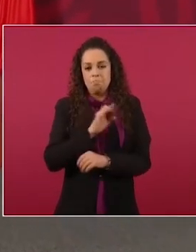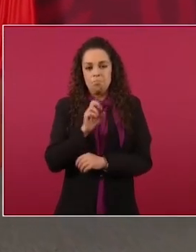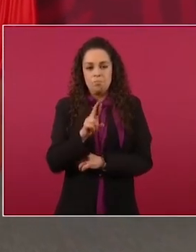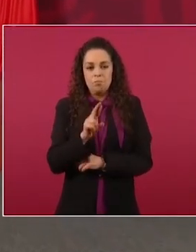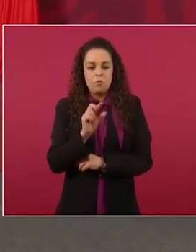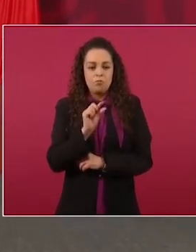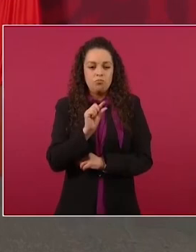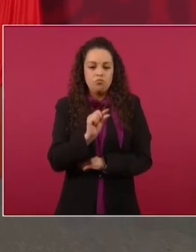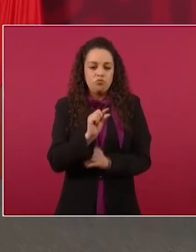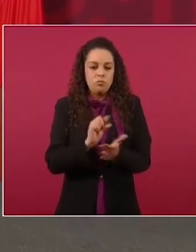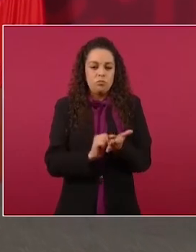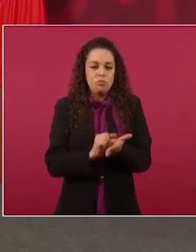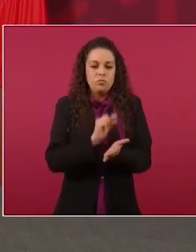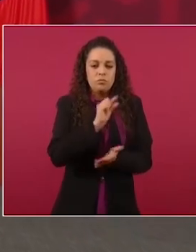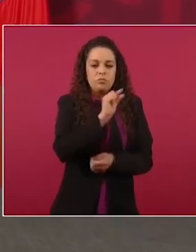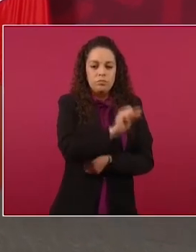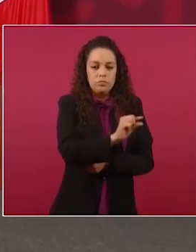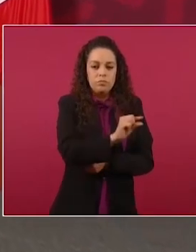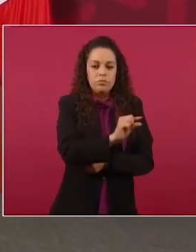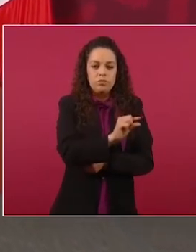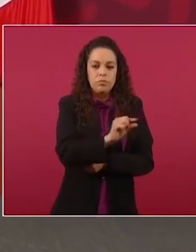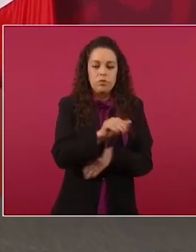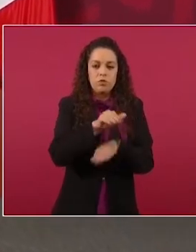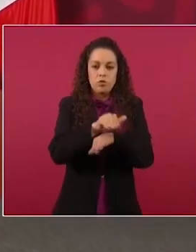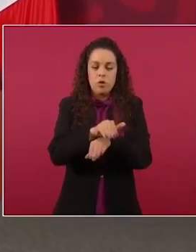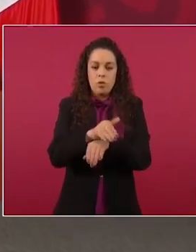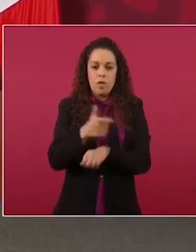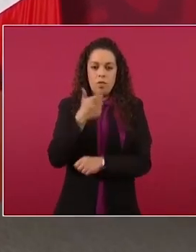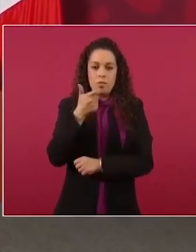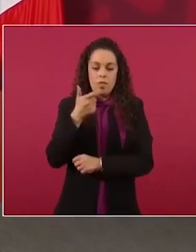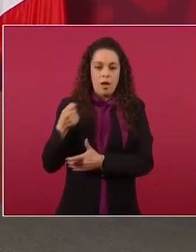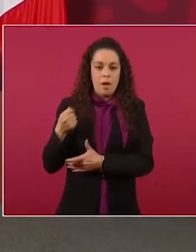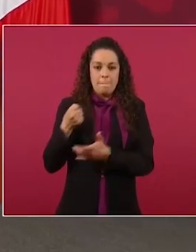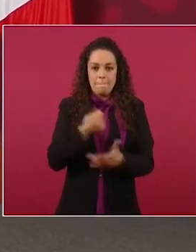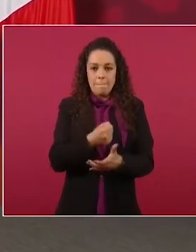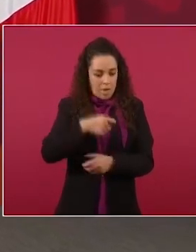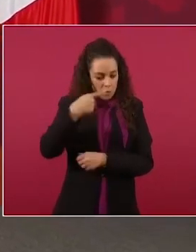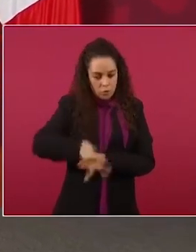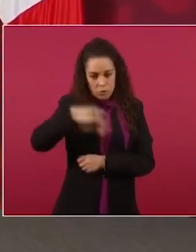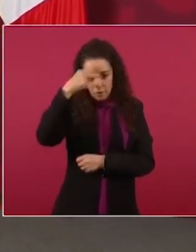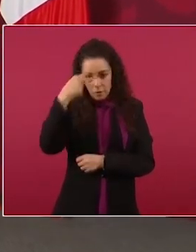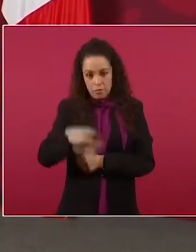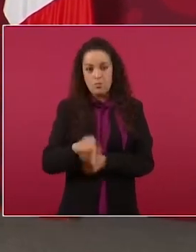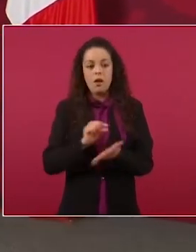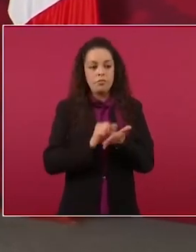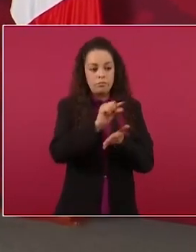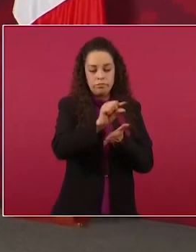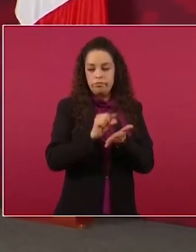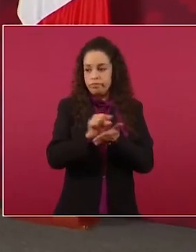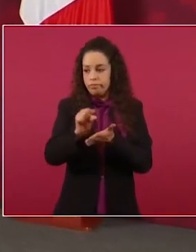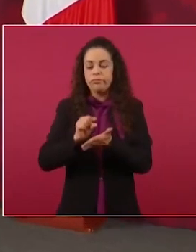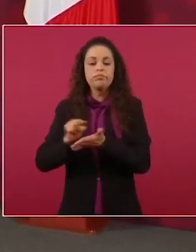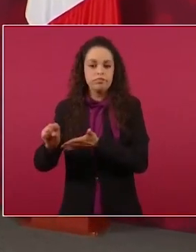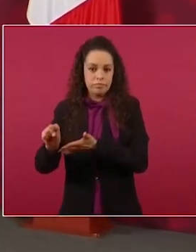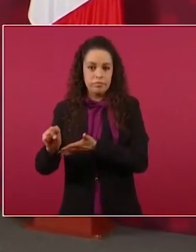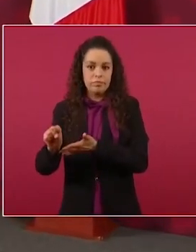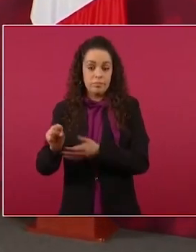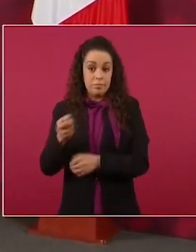una pequeña cantidad del presupuesto público. Eso nunca,